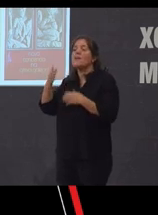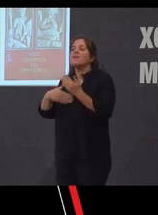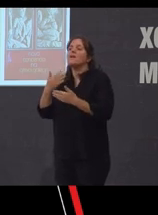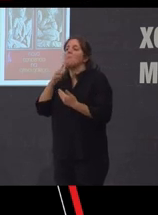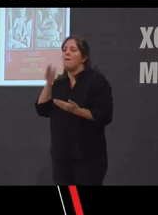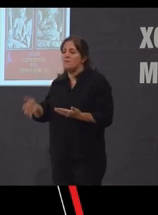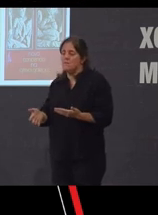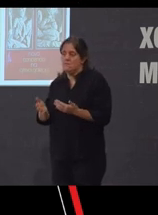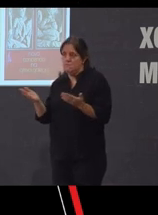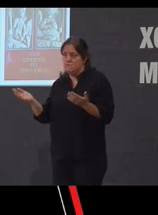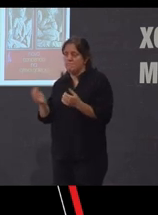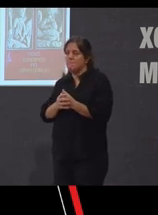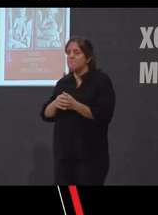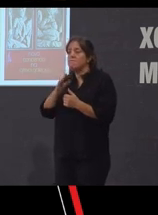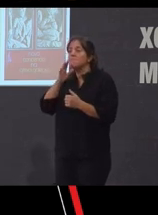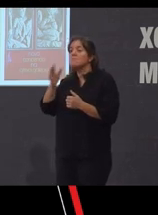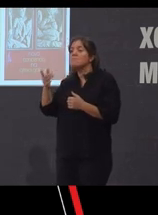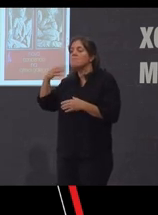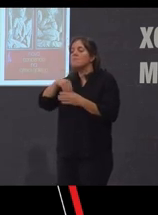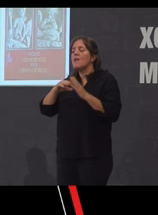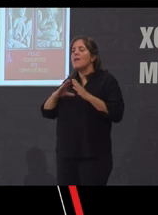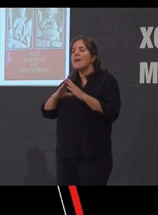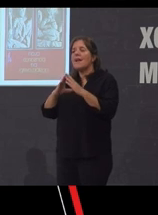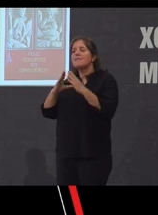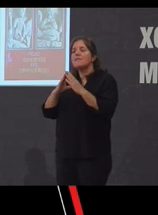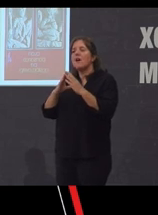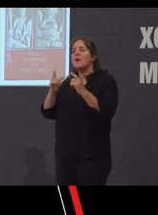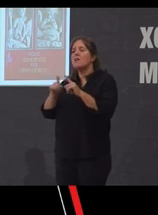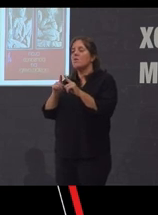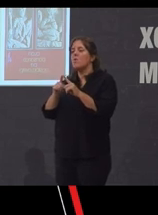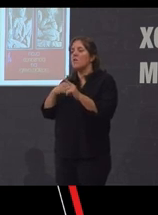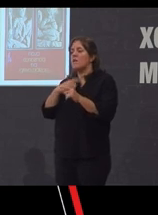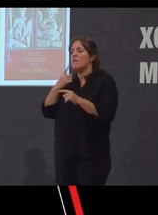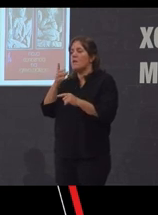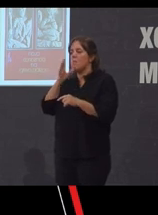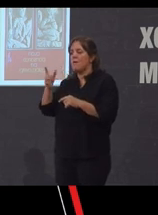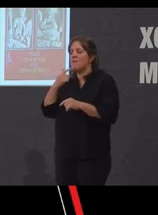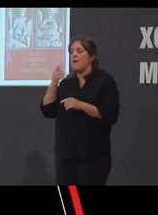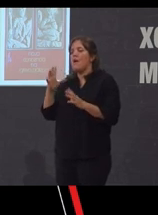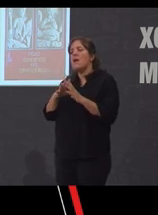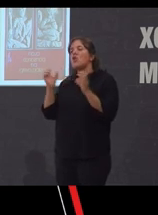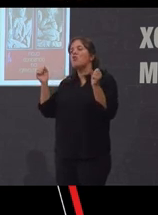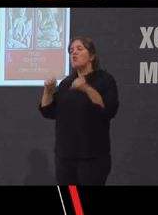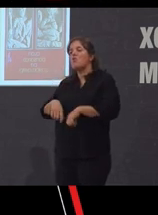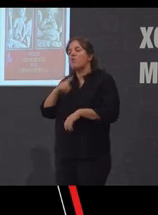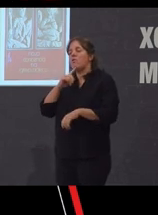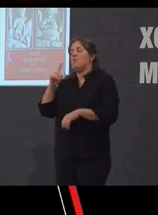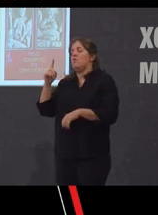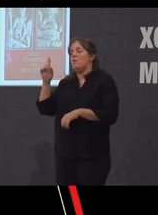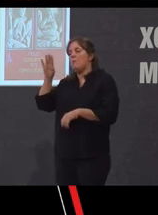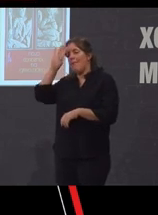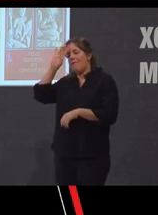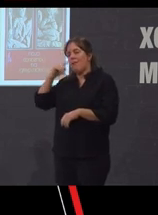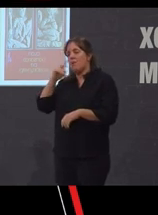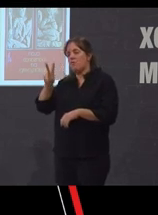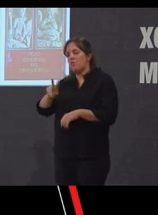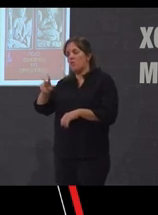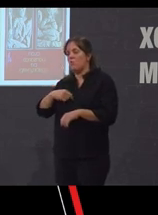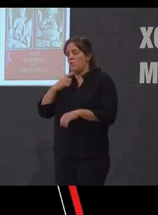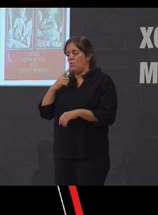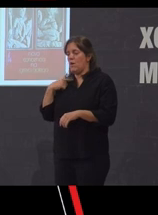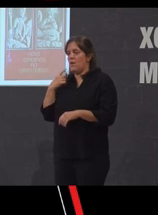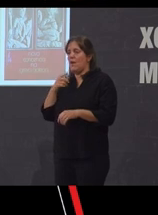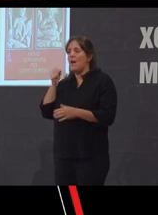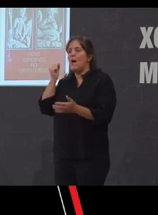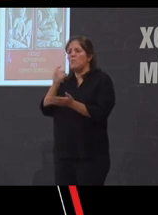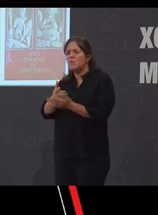Pero, lo que pasa é que dentro da Igrexa hai un cambio moi grande, que é o Concilio Vaticano II, que é a primeira vez que a Igrexa aposta por la liberdade religiosa,